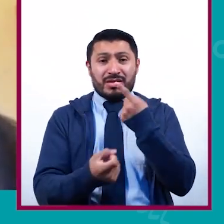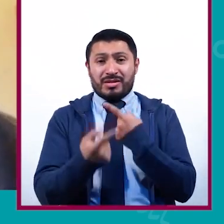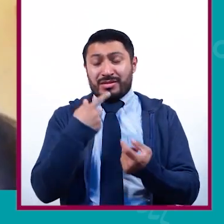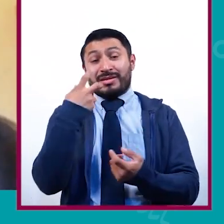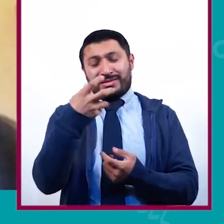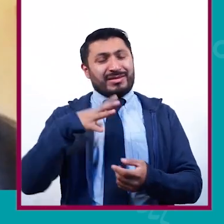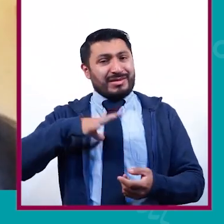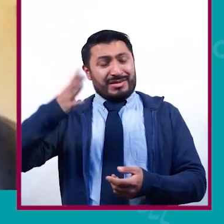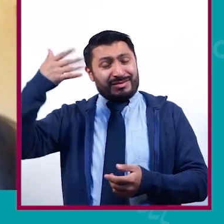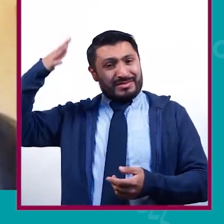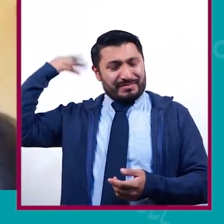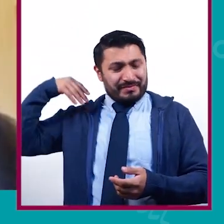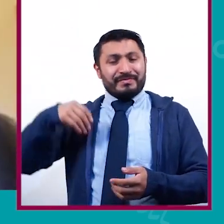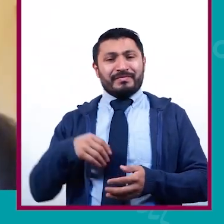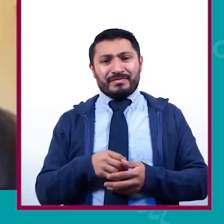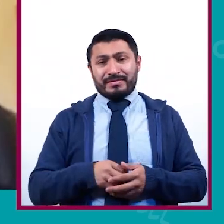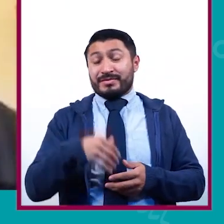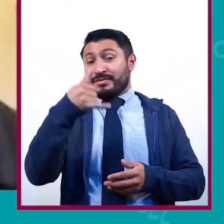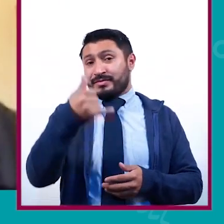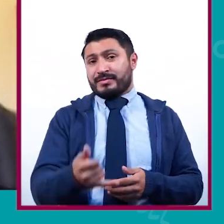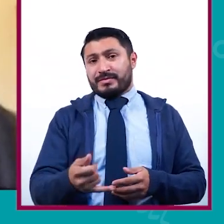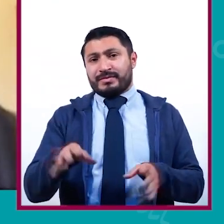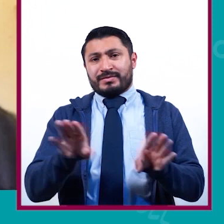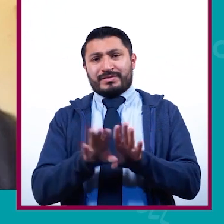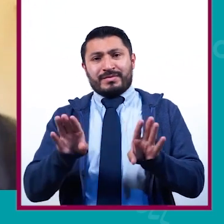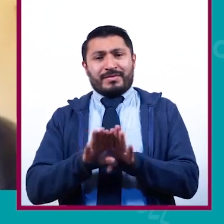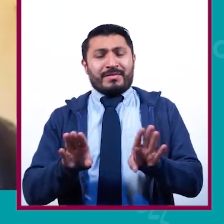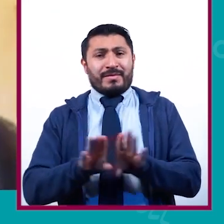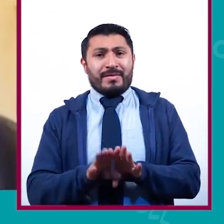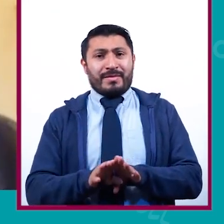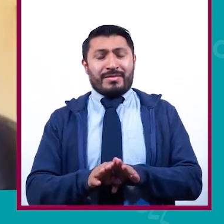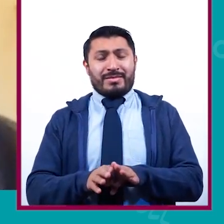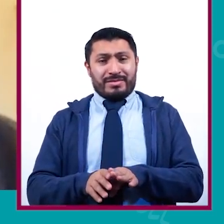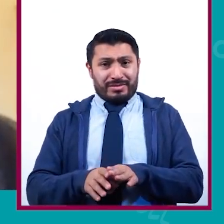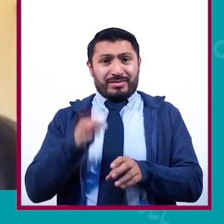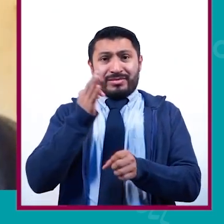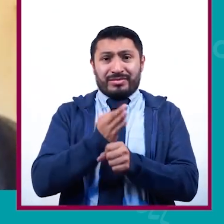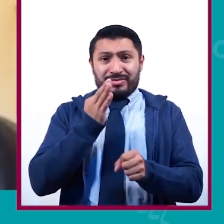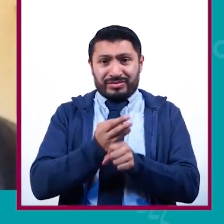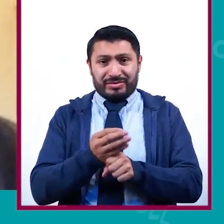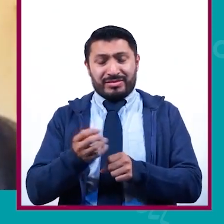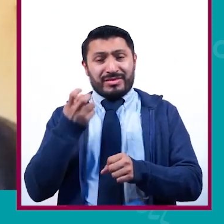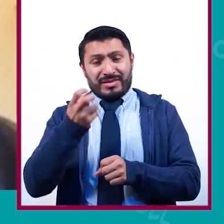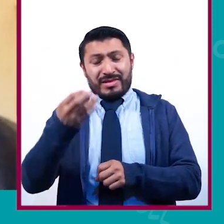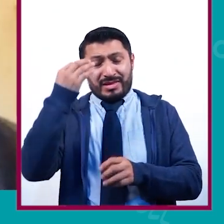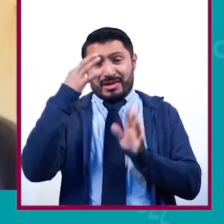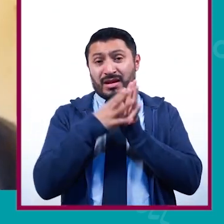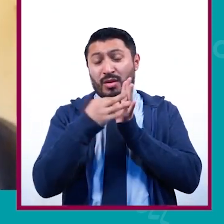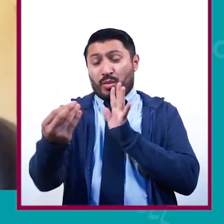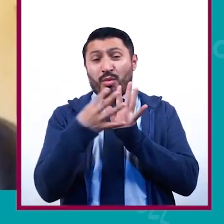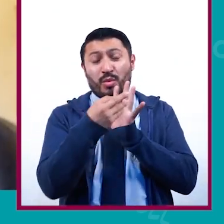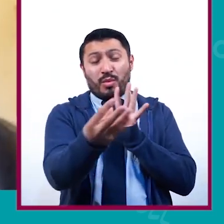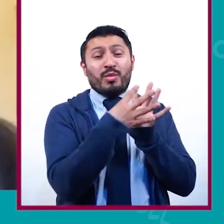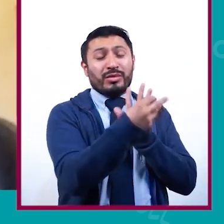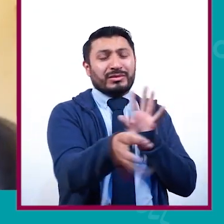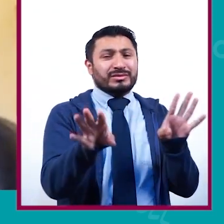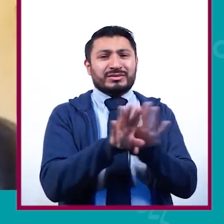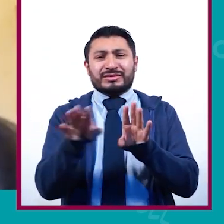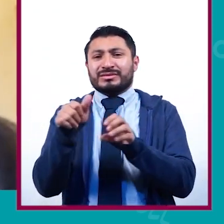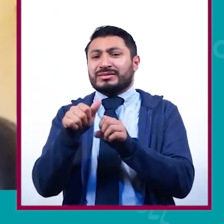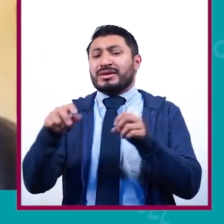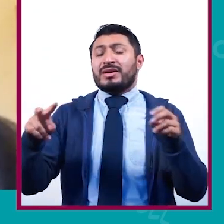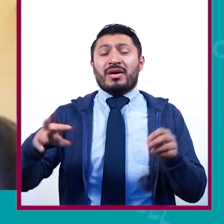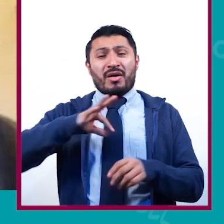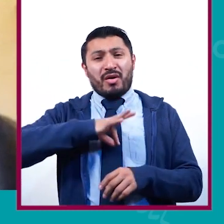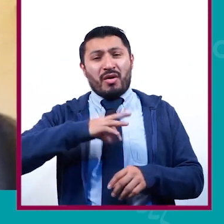mano entonces, ¿no? Y viendo hasta la época actual y con esta pandemia, igual que es un virus que es